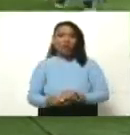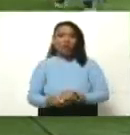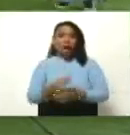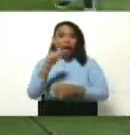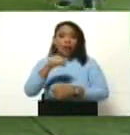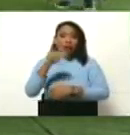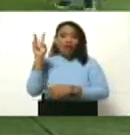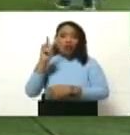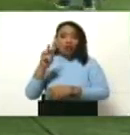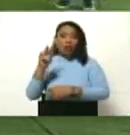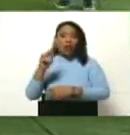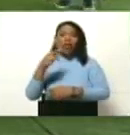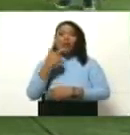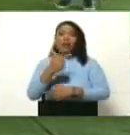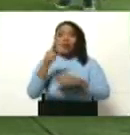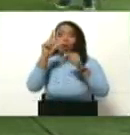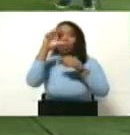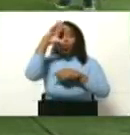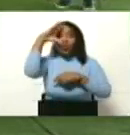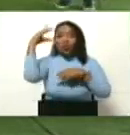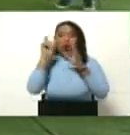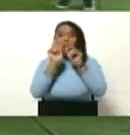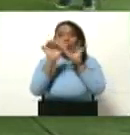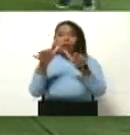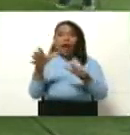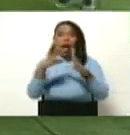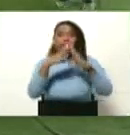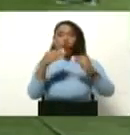Venezuela decimos, Dios me los bendiga a todas y a todos.